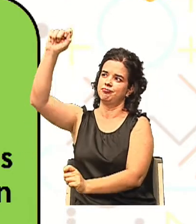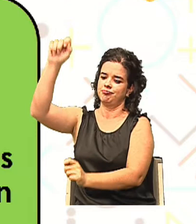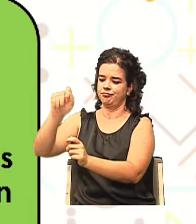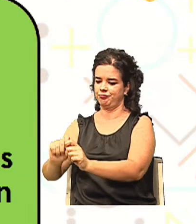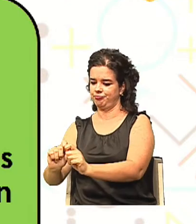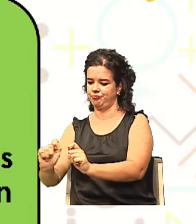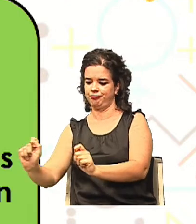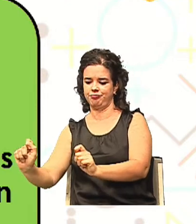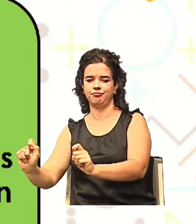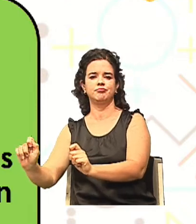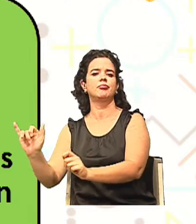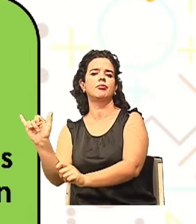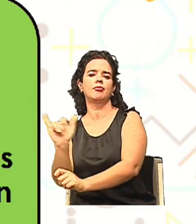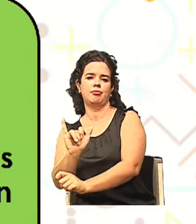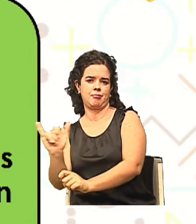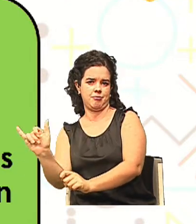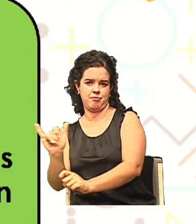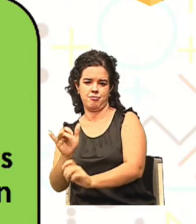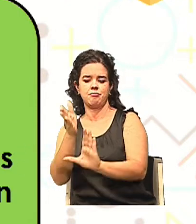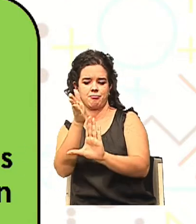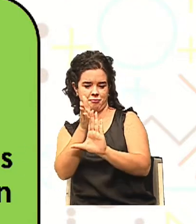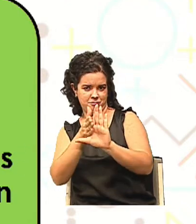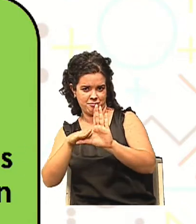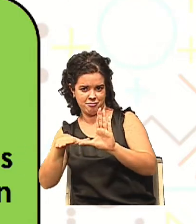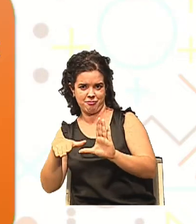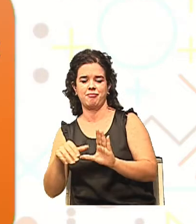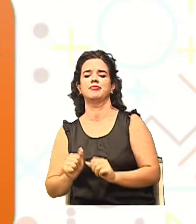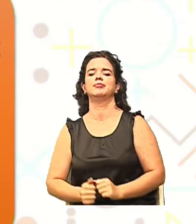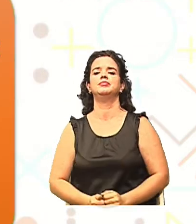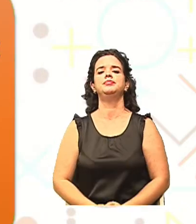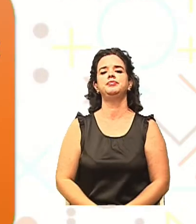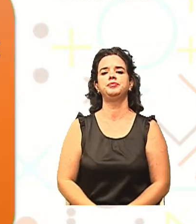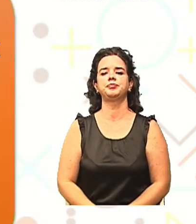la misma razón de semejanza.